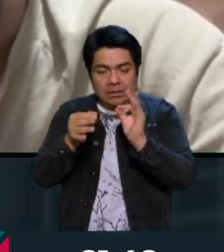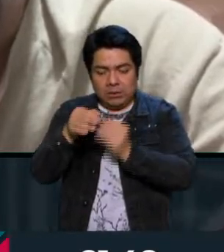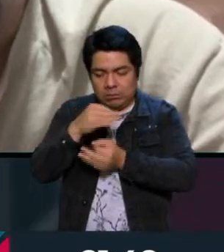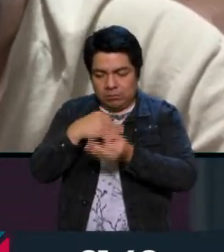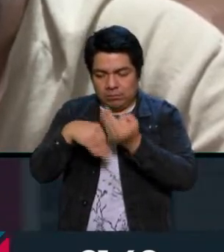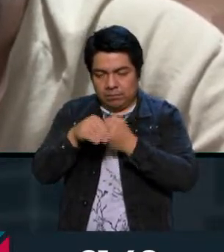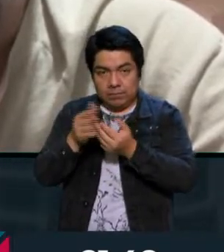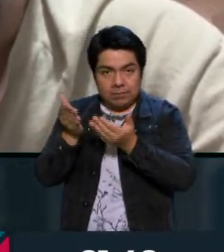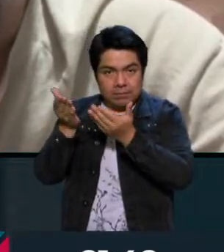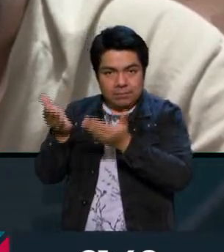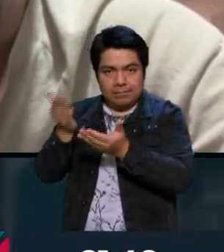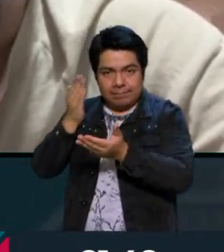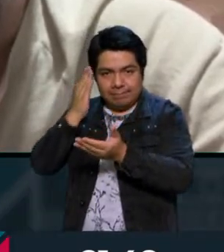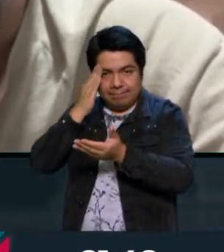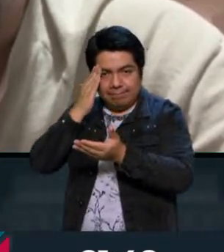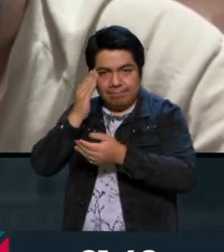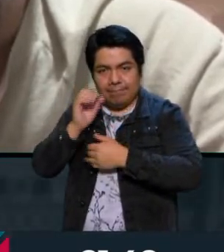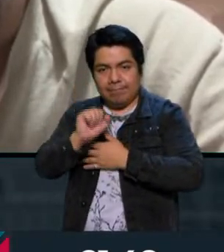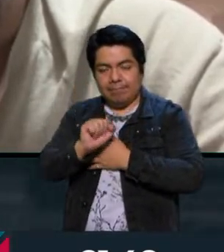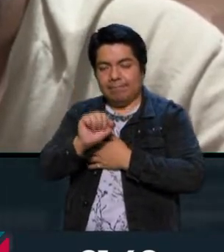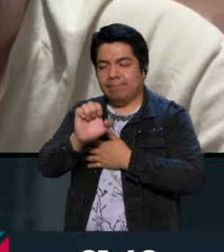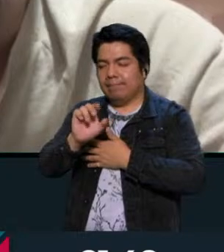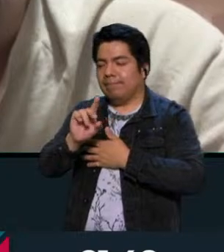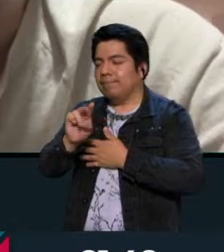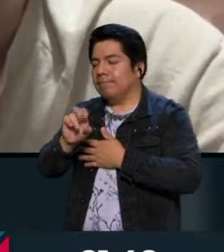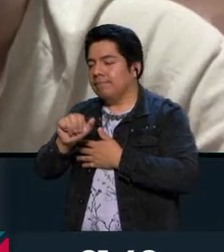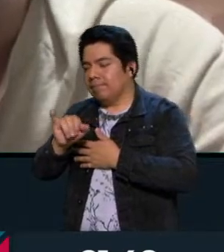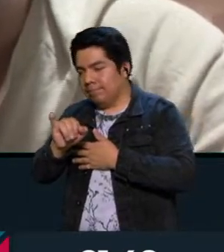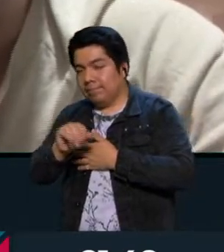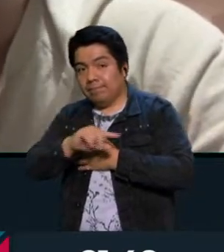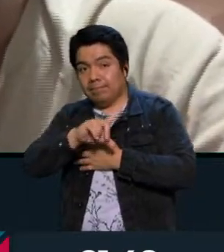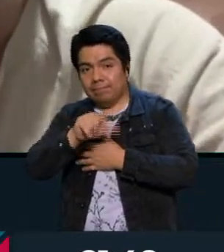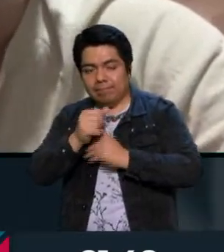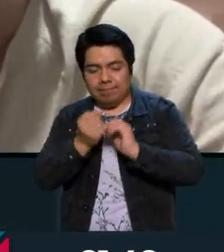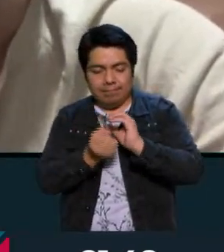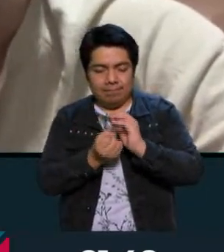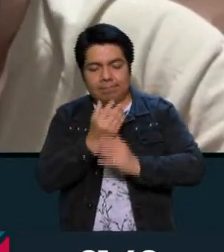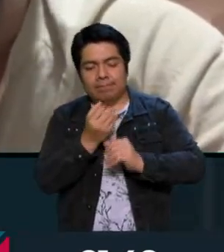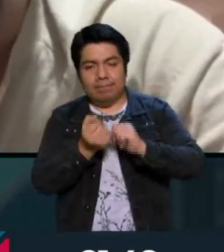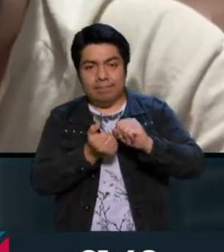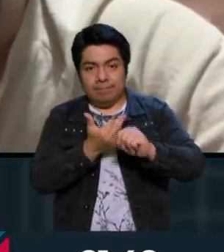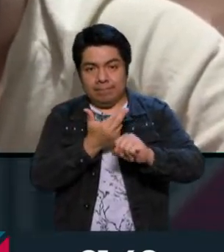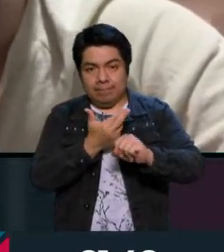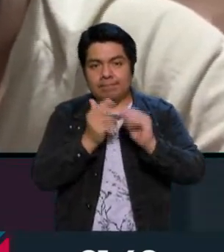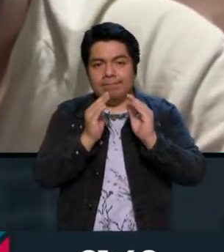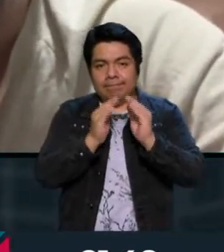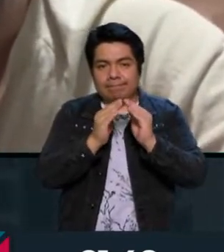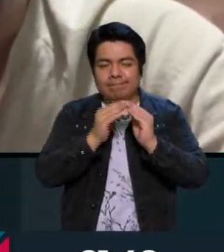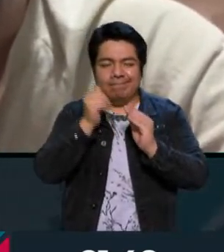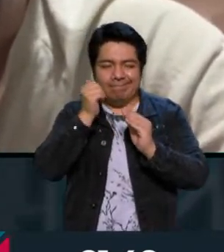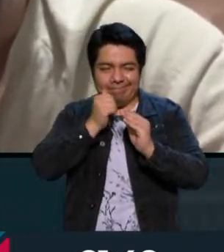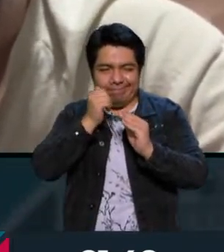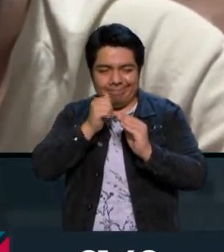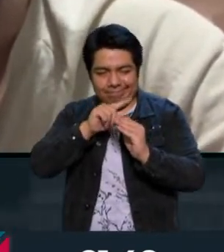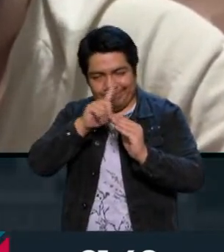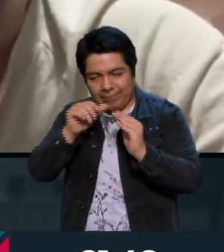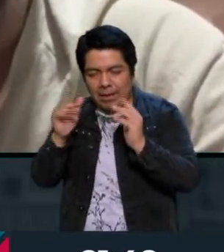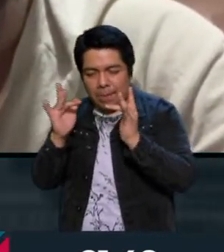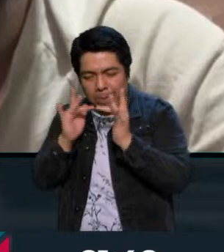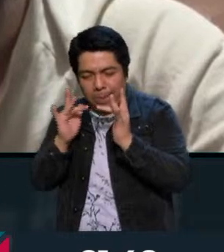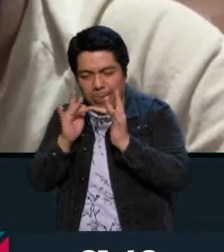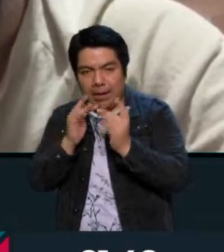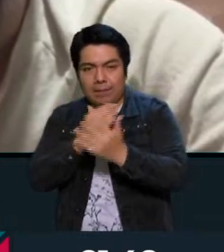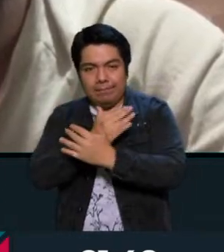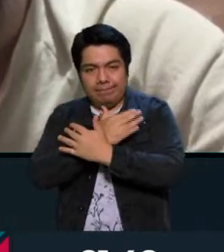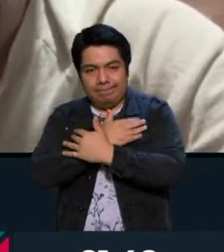de quien hoy es el titular de la SEDUVI y quien próximamente será titular de la nueva Secretaría de Vivienda. Dejar, como siempre, los micrófonos abiertos y le mando un